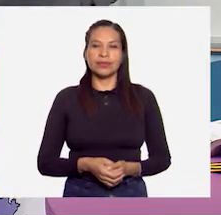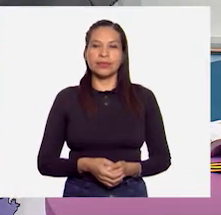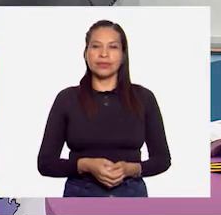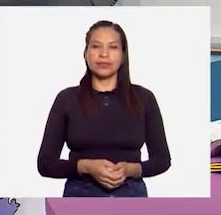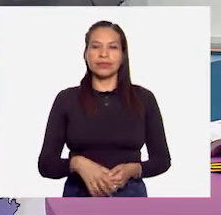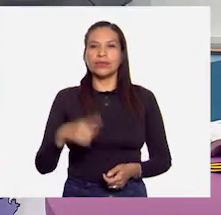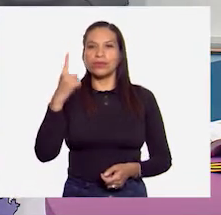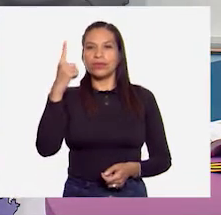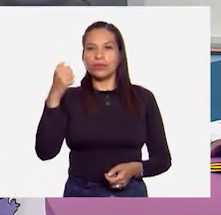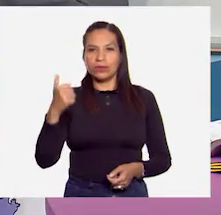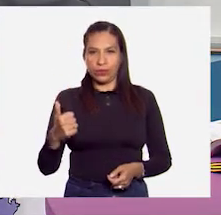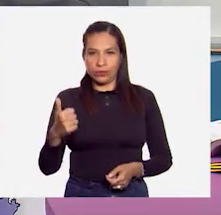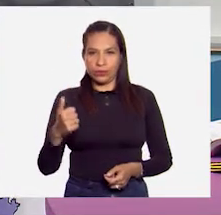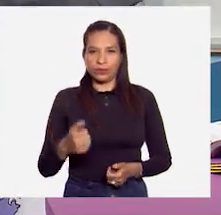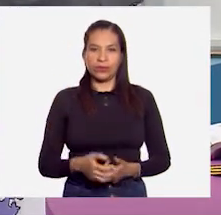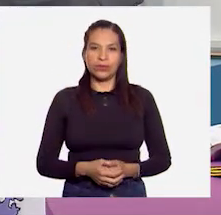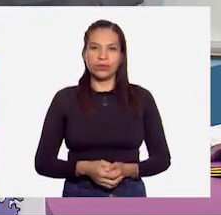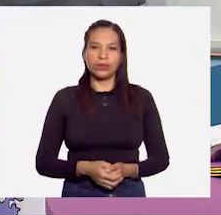1/6.